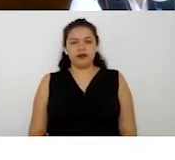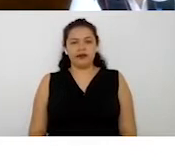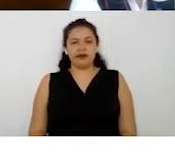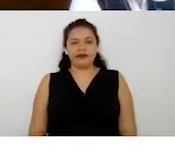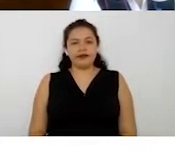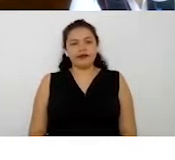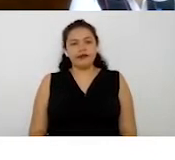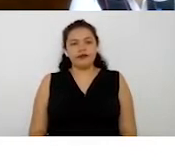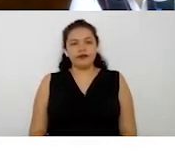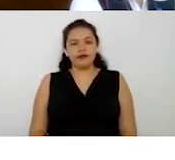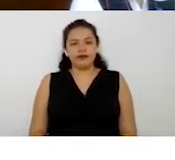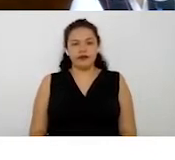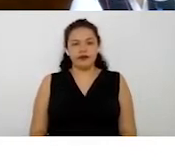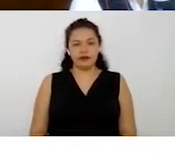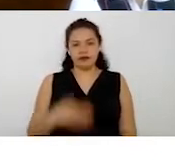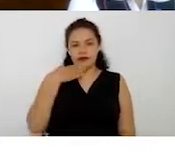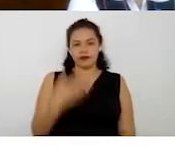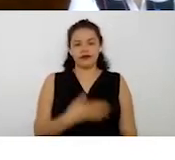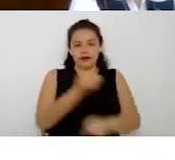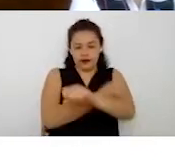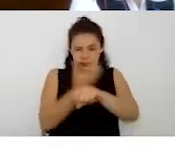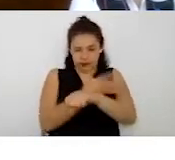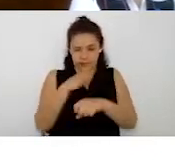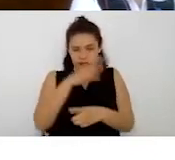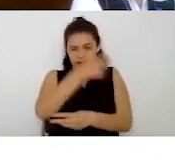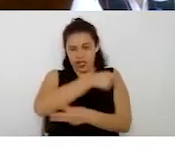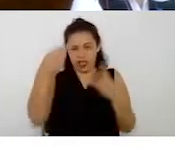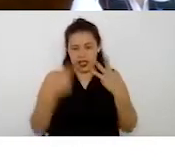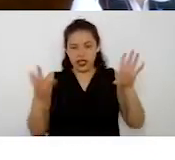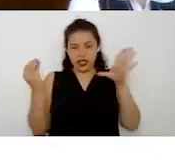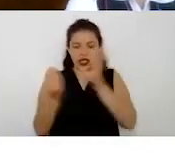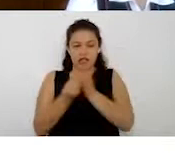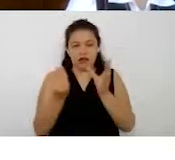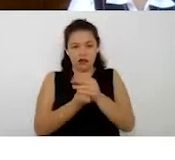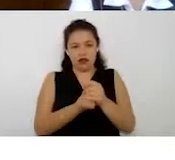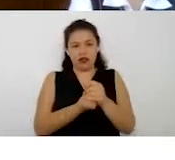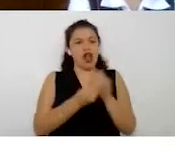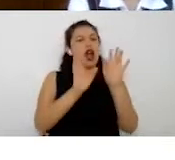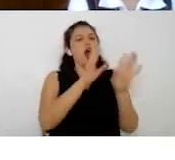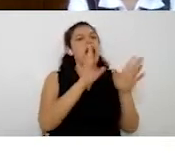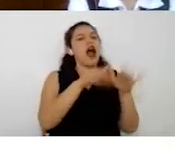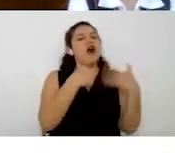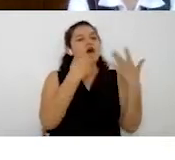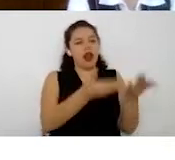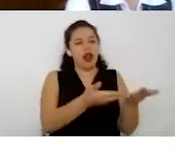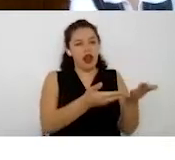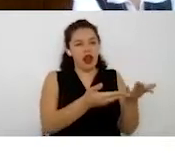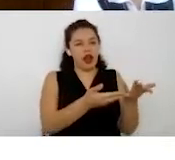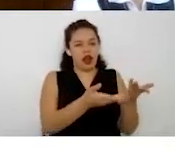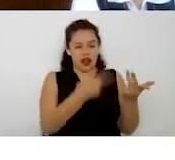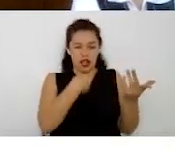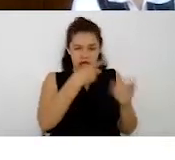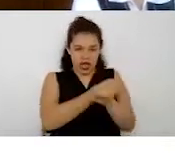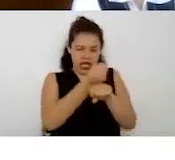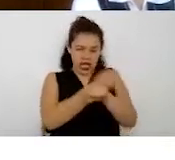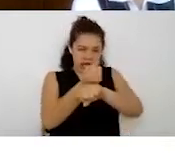Bien. Las hemorragias también se clasifican en tres tipos, que puede ser externa, que es lo que les comentaba, que la sangre